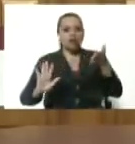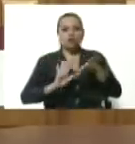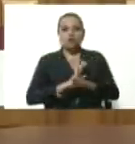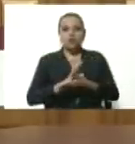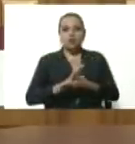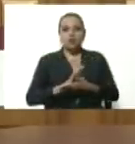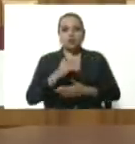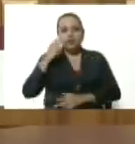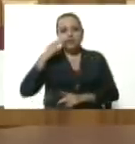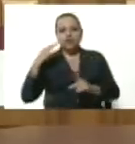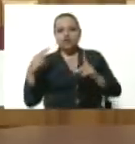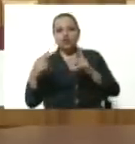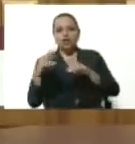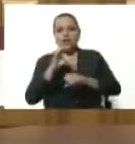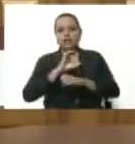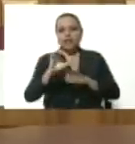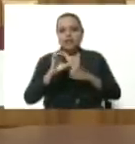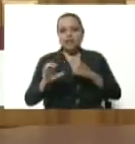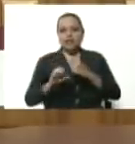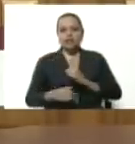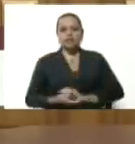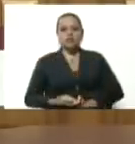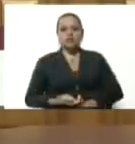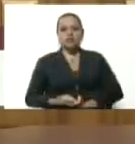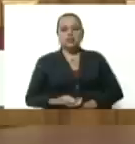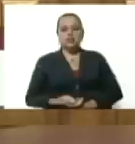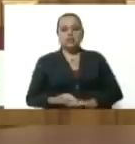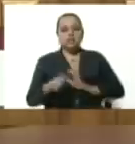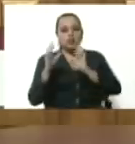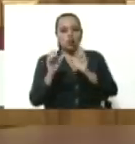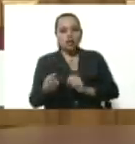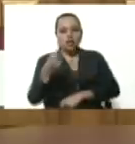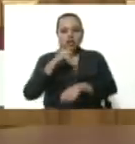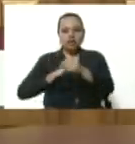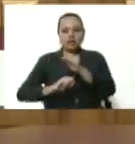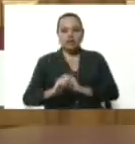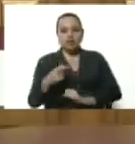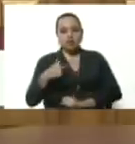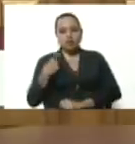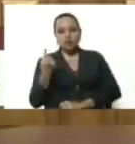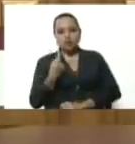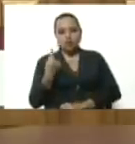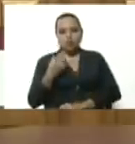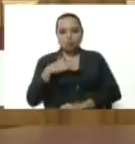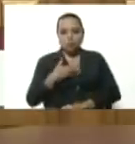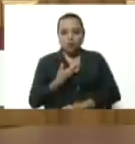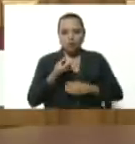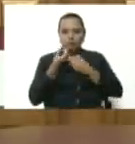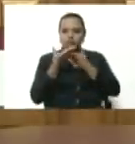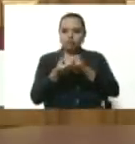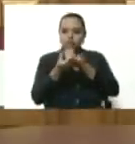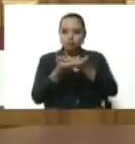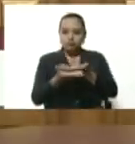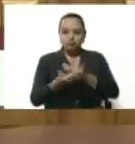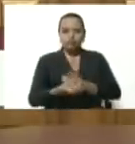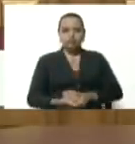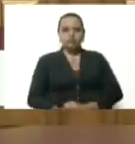visión estratégica y de seguridad y defensa. Yo solo comento dentro de lo que me he dado